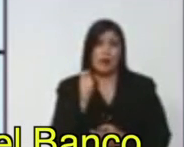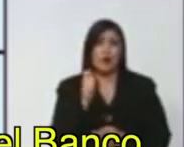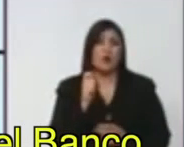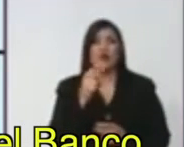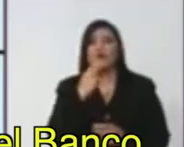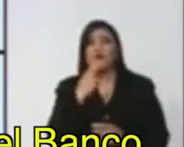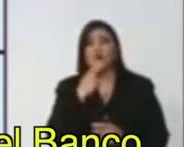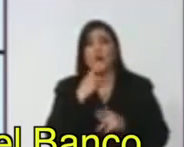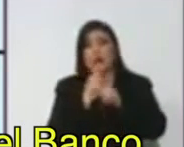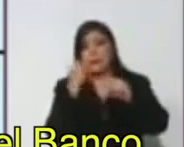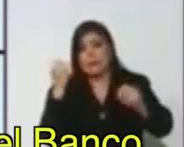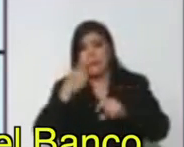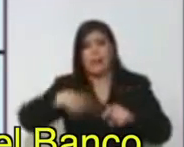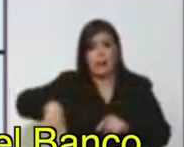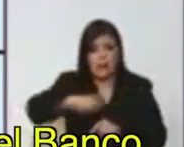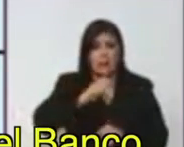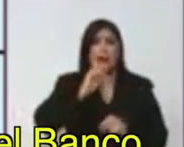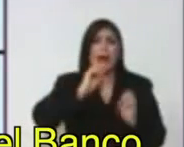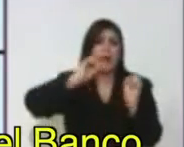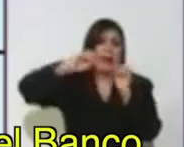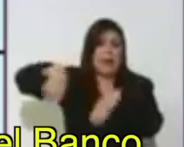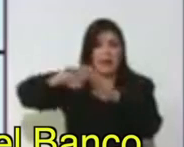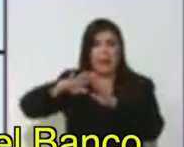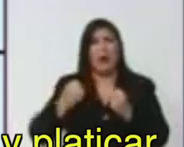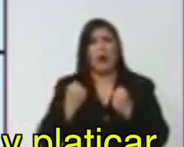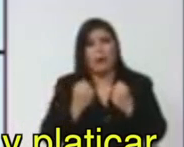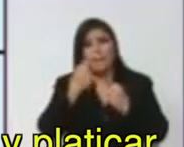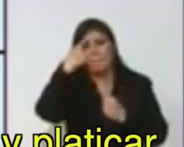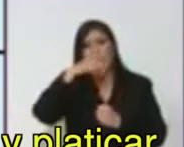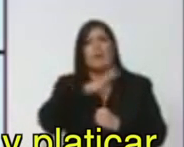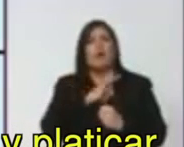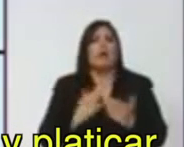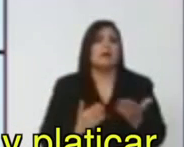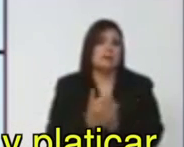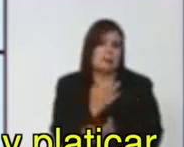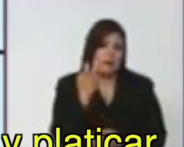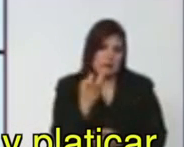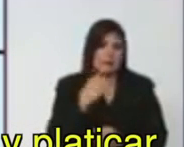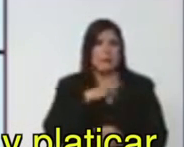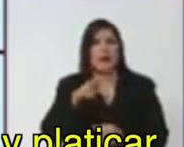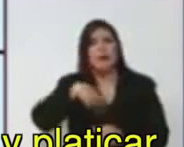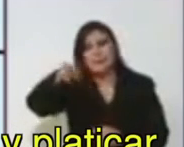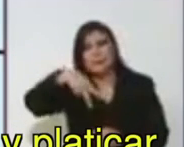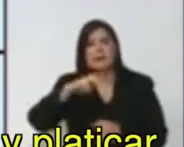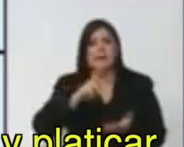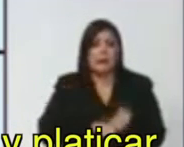Humanista, ofreció construir el Banco Central de la capital mexicana. Además, invitó a comer a sus